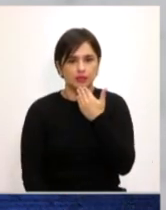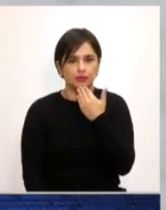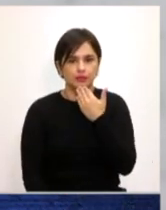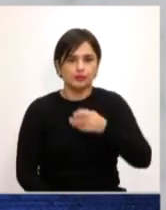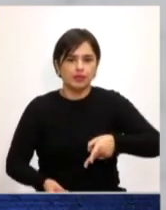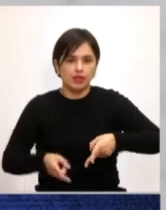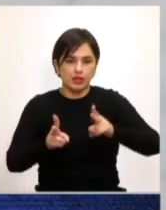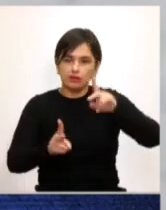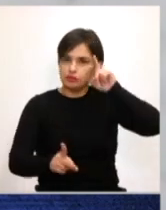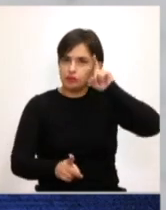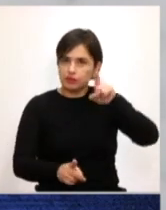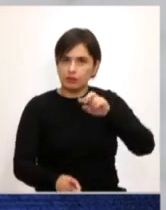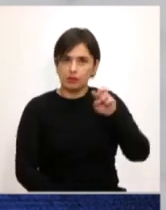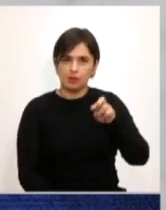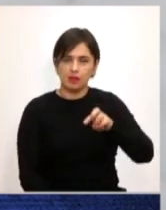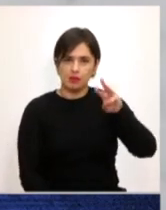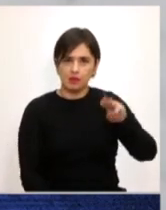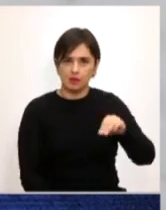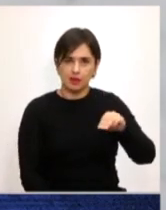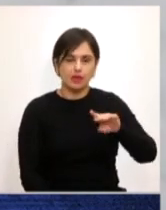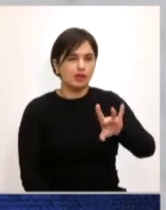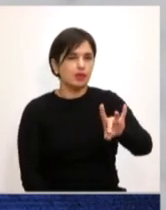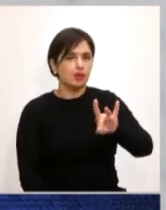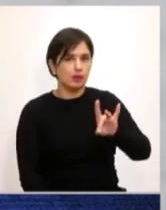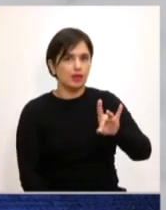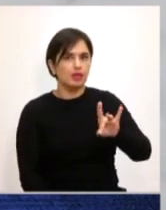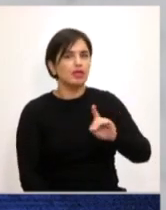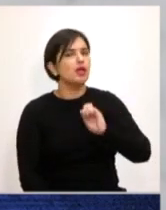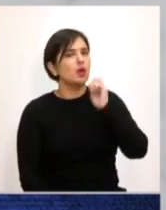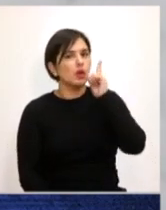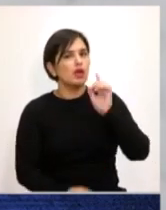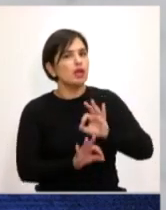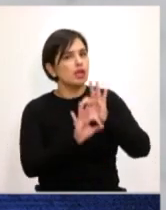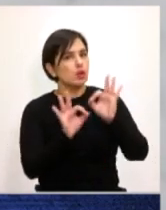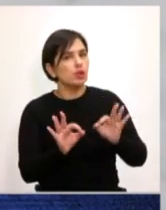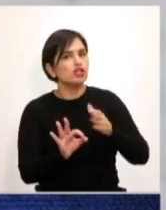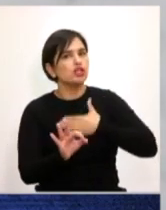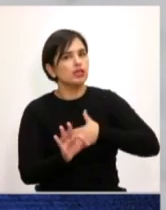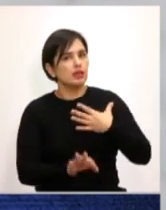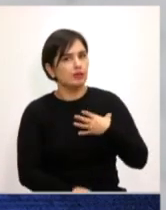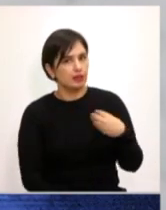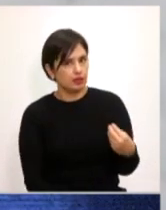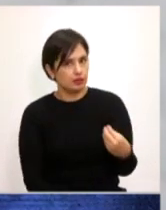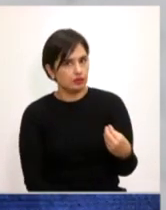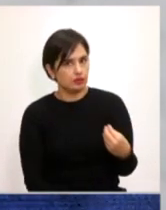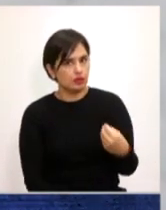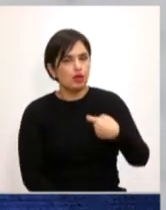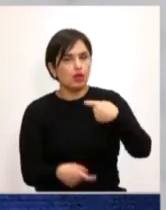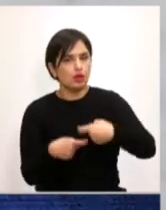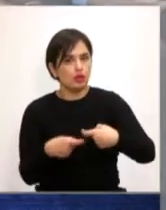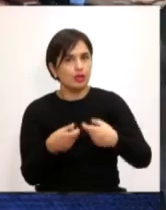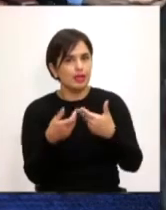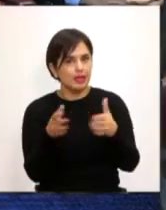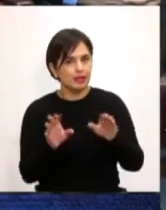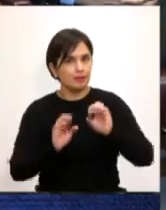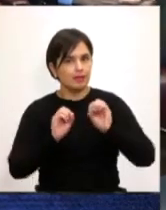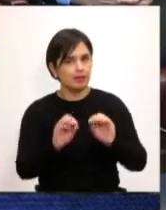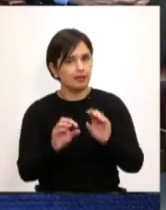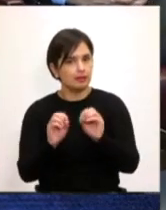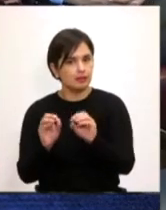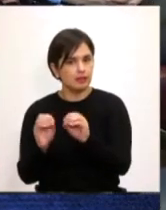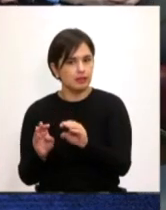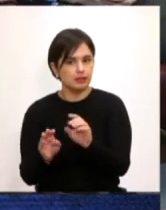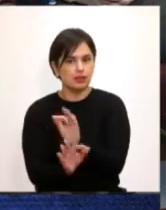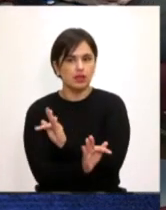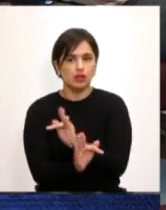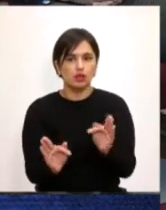derecho preferente de los padres para elegir la educación de sus hijos. Hagamos realidad la libertad de enseñanza.